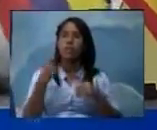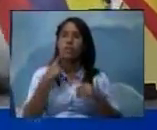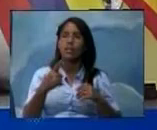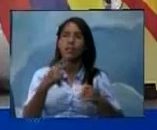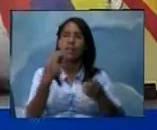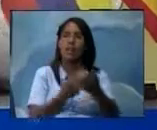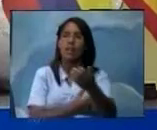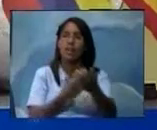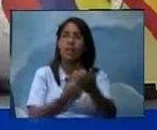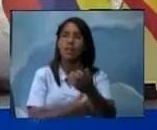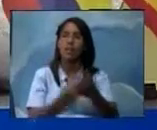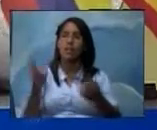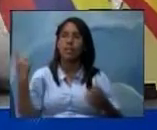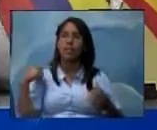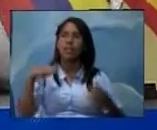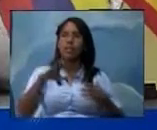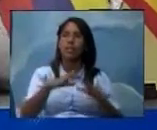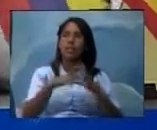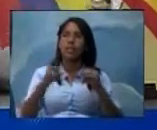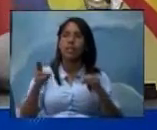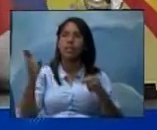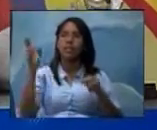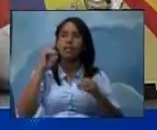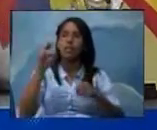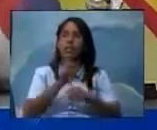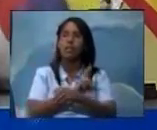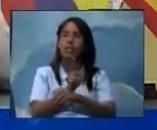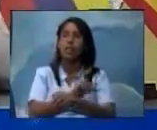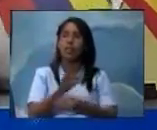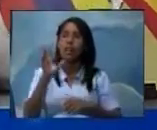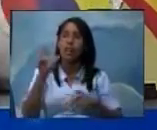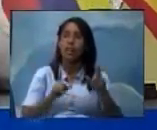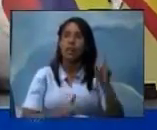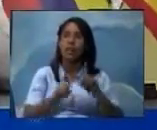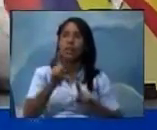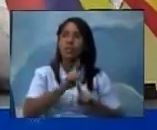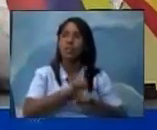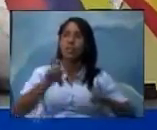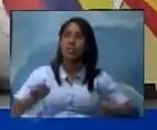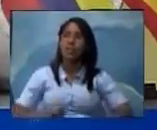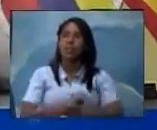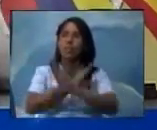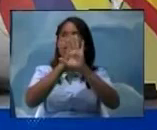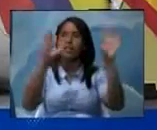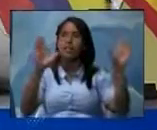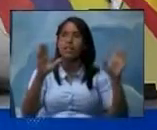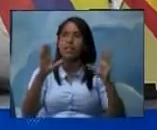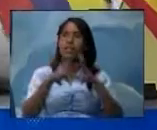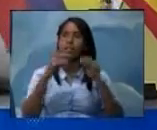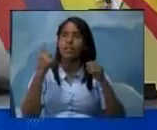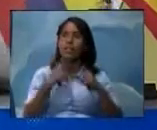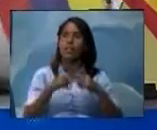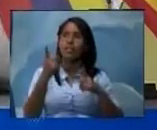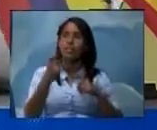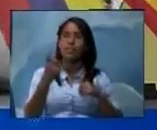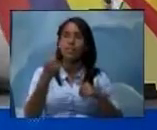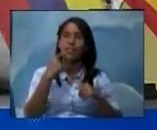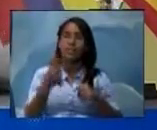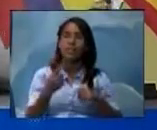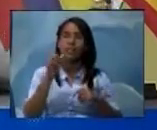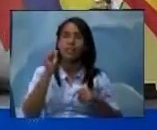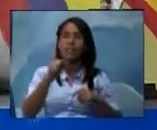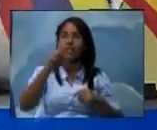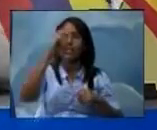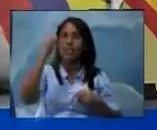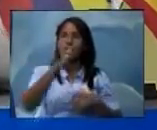dice: hermano, tengo que salir rápido, a más tardar a las 11 de la mañana. Pero falta decir aquí,